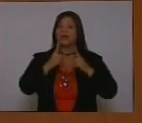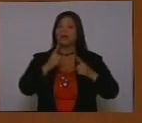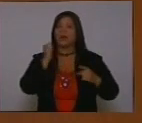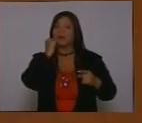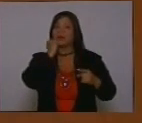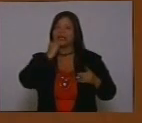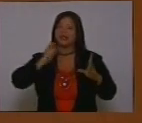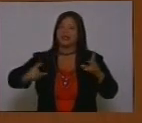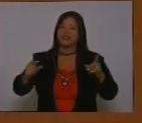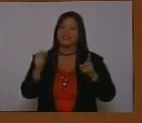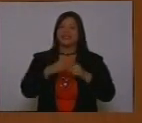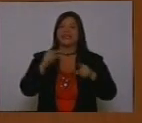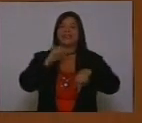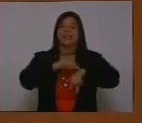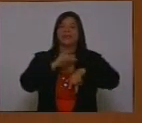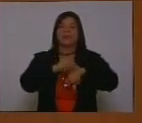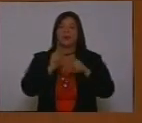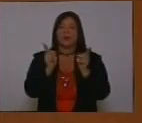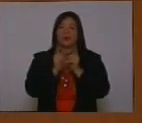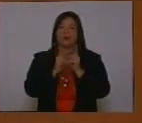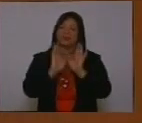de